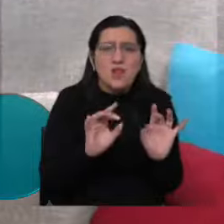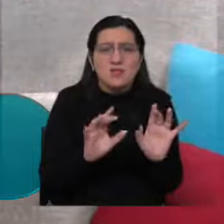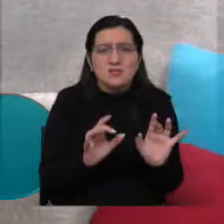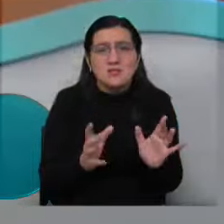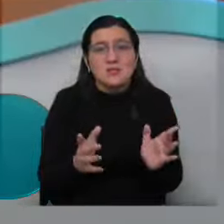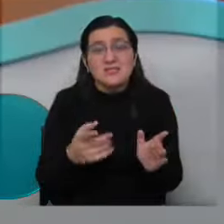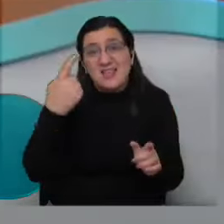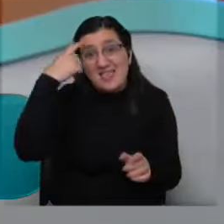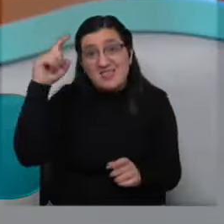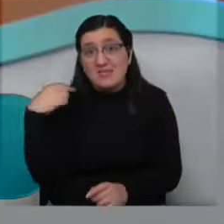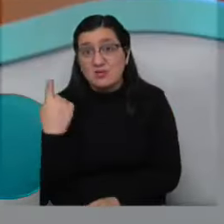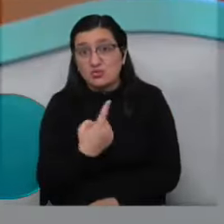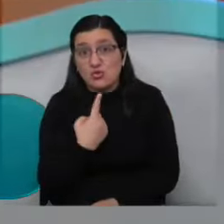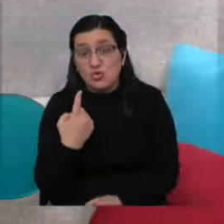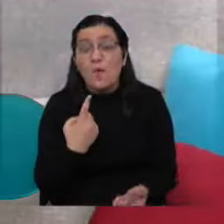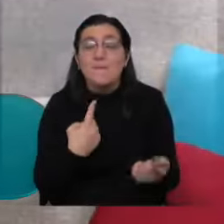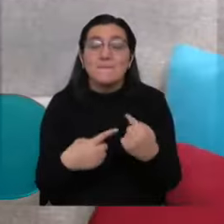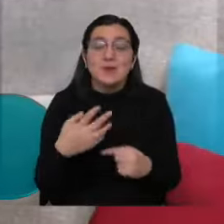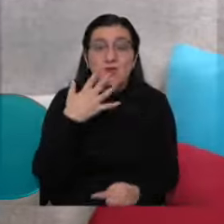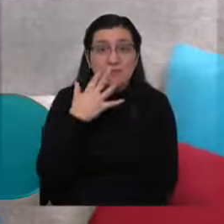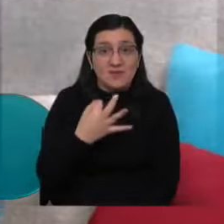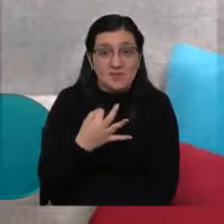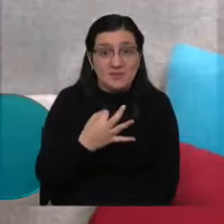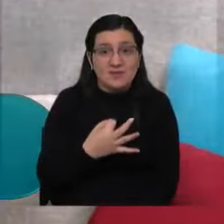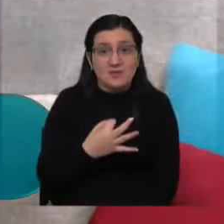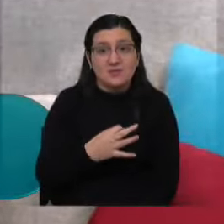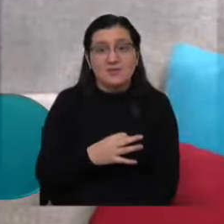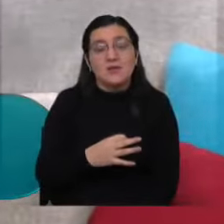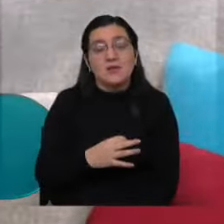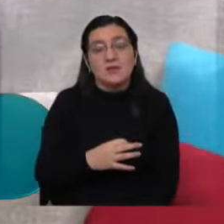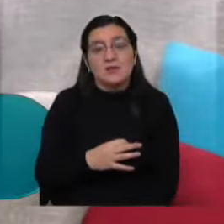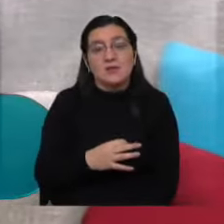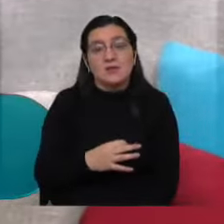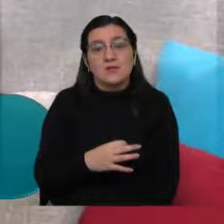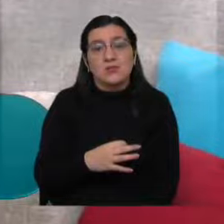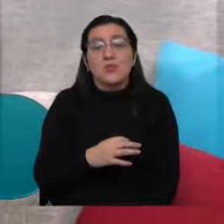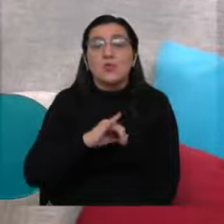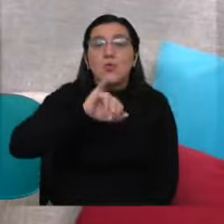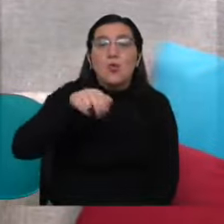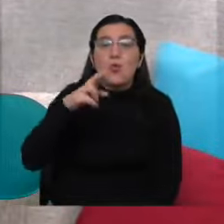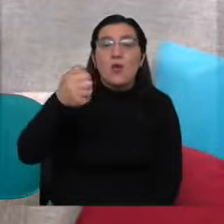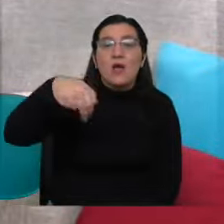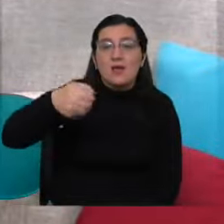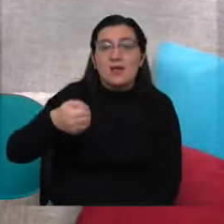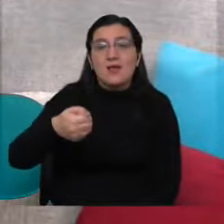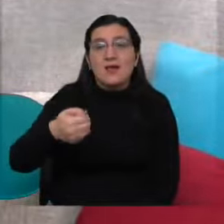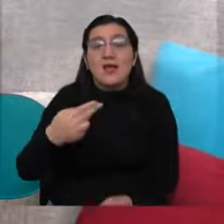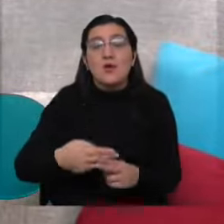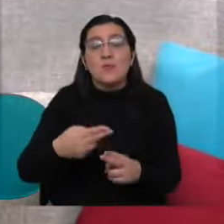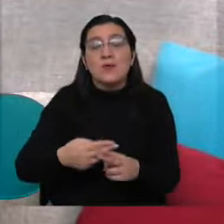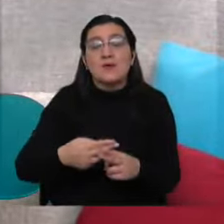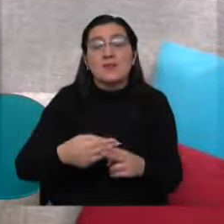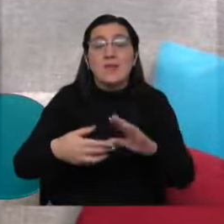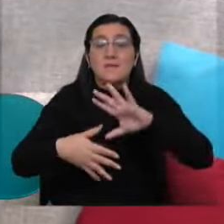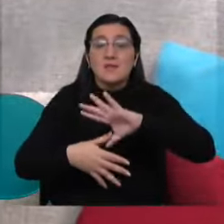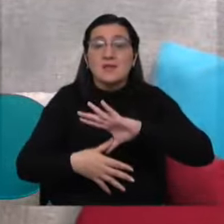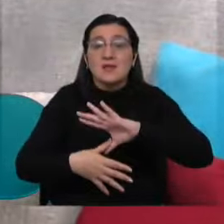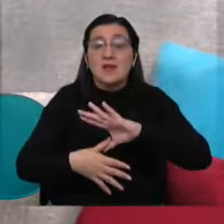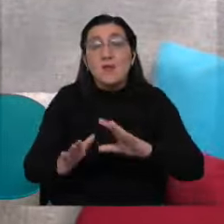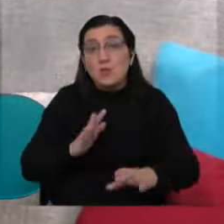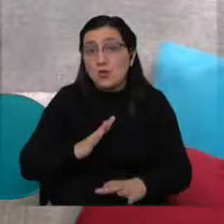idea que tenemos y sin embargo más allá de estos primeros poemas que hay que entenderlo o sea cuando Juana es nombrada Juana de América todavía en Uruguay las mujeres no podían